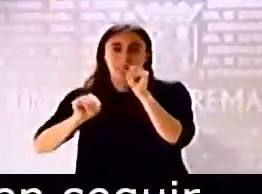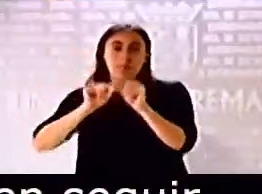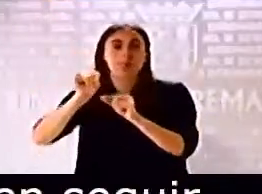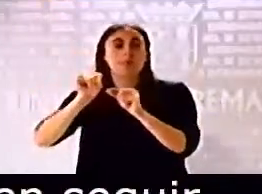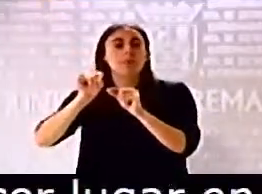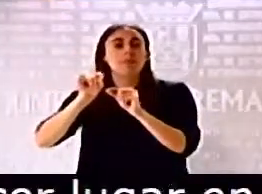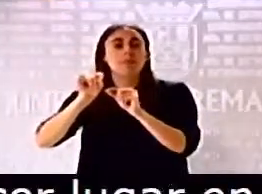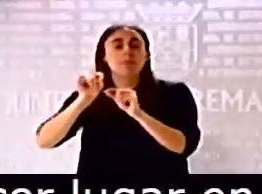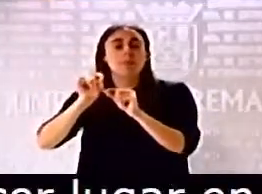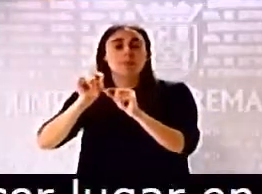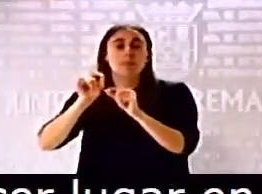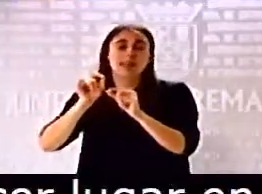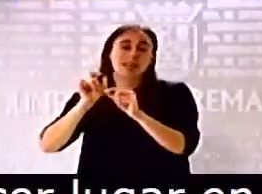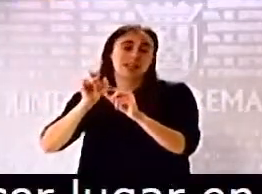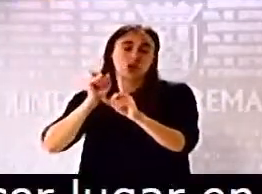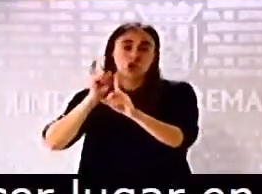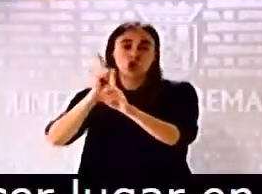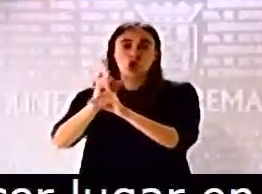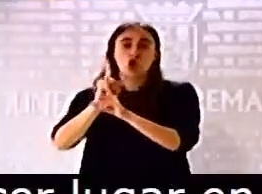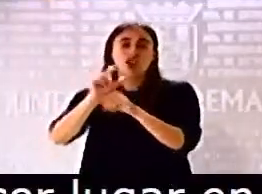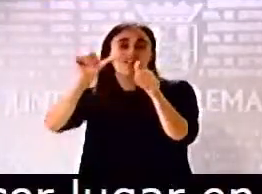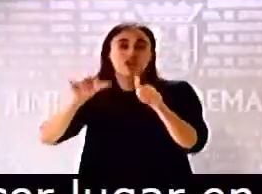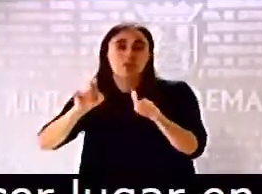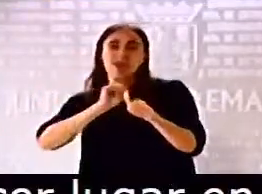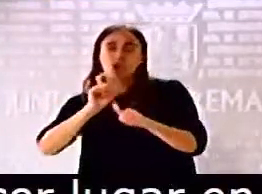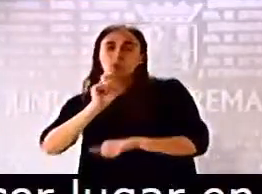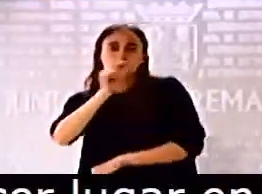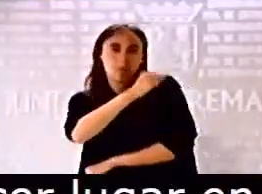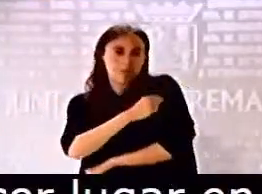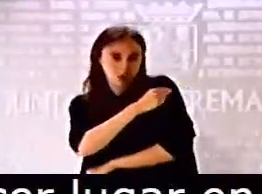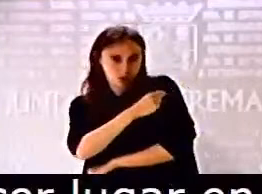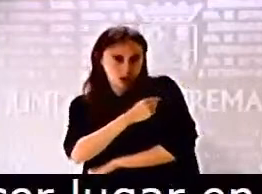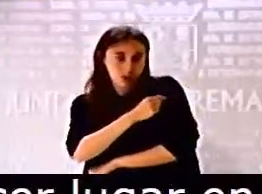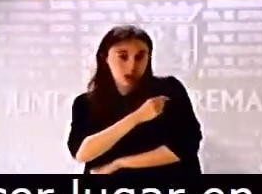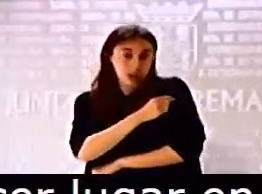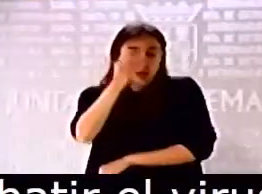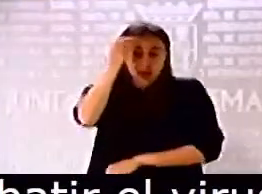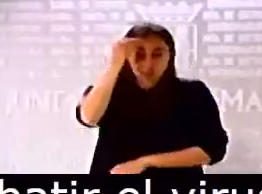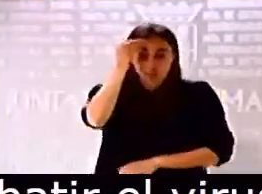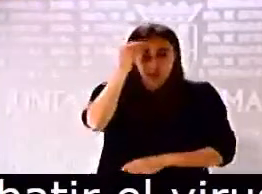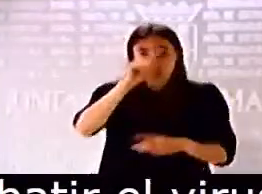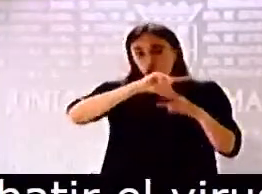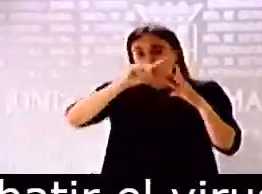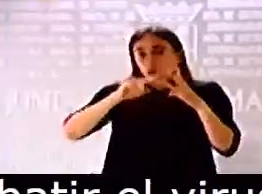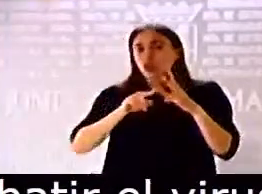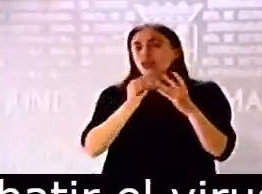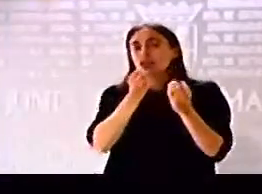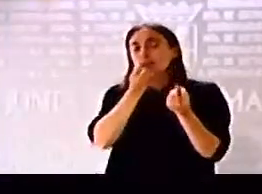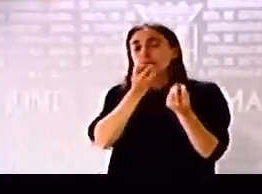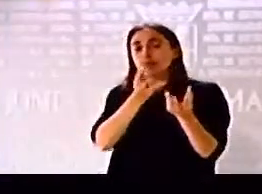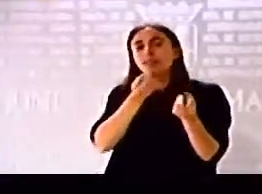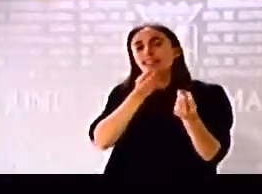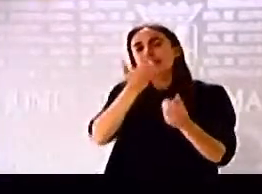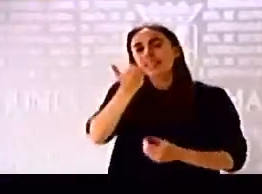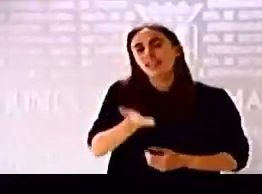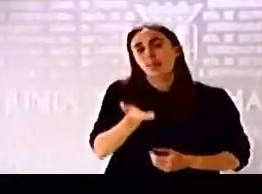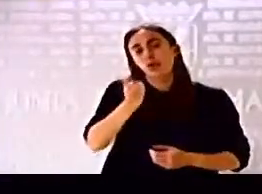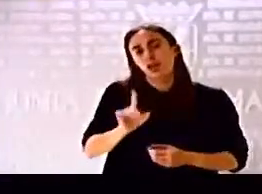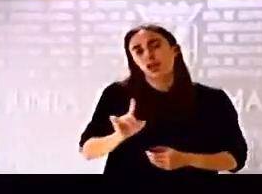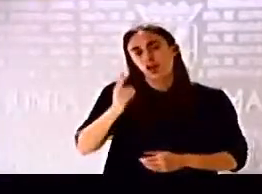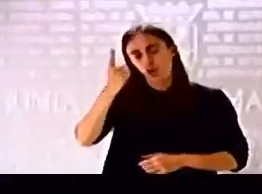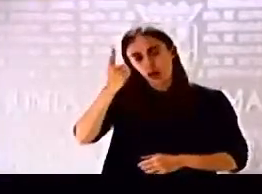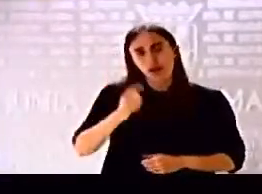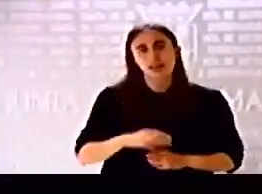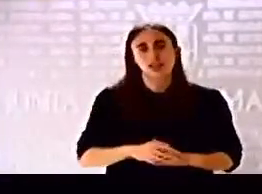la vacunación. Y creo que esos son los mensajes más importantes que debemos